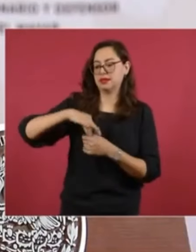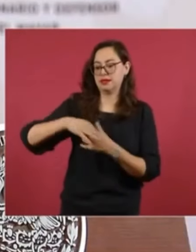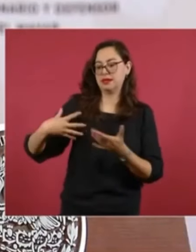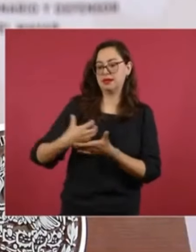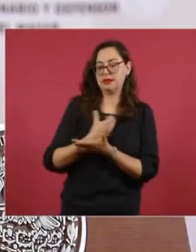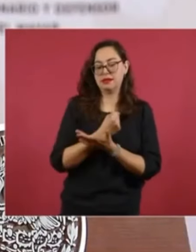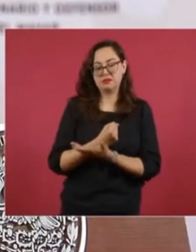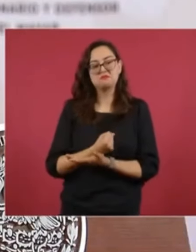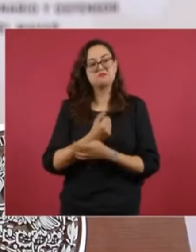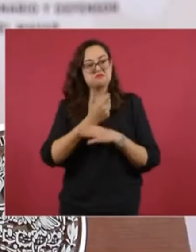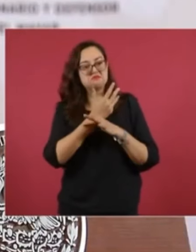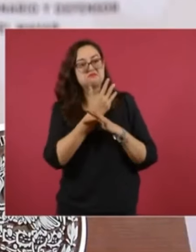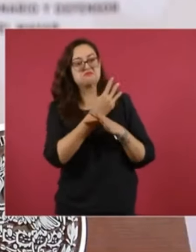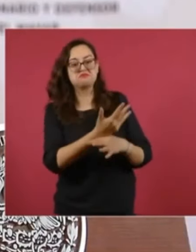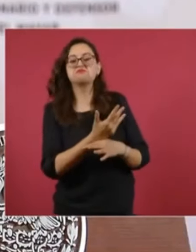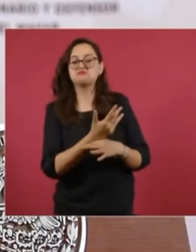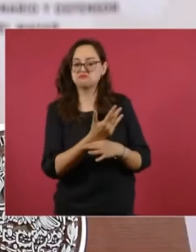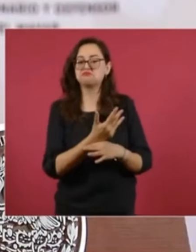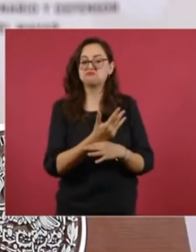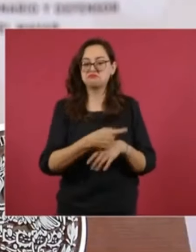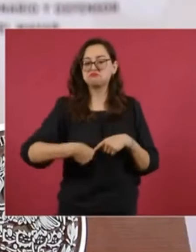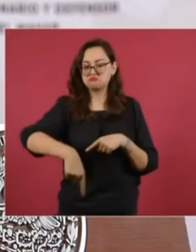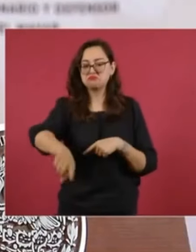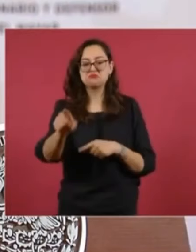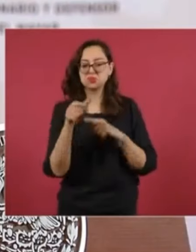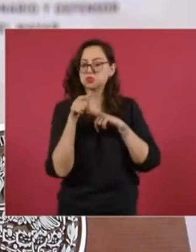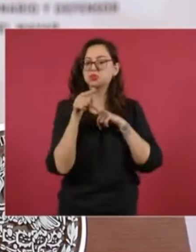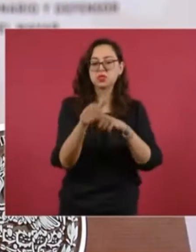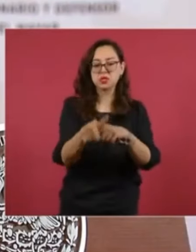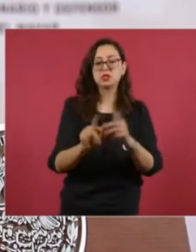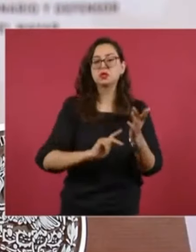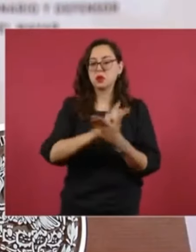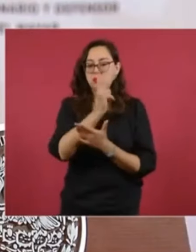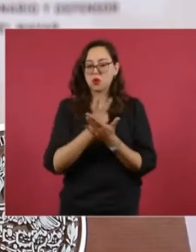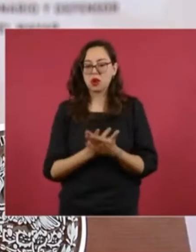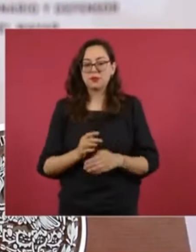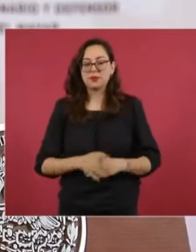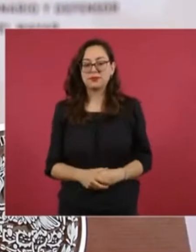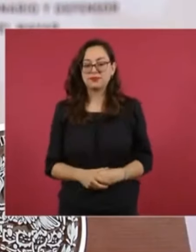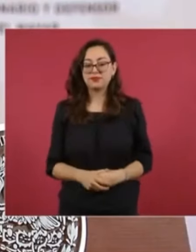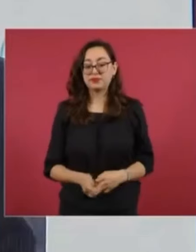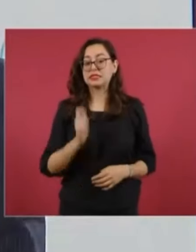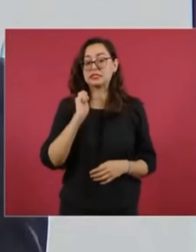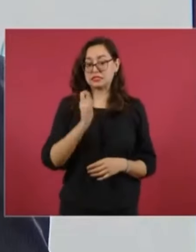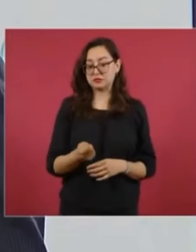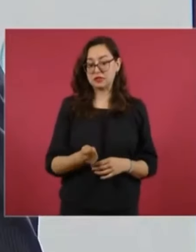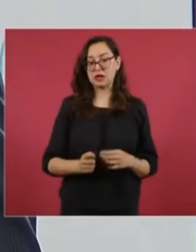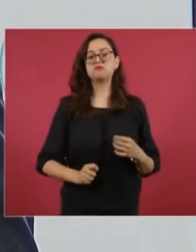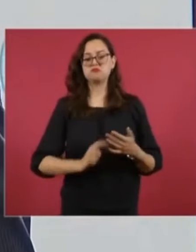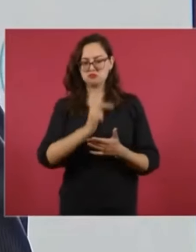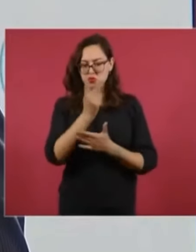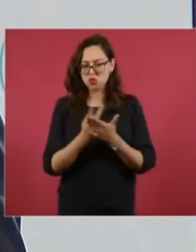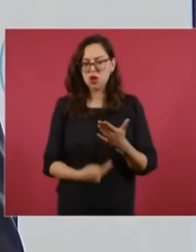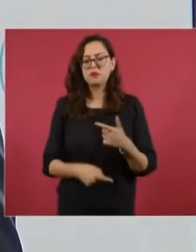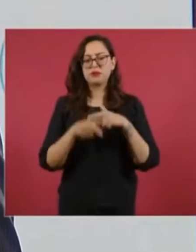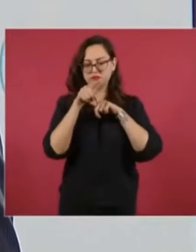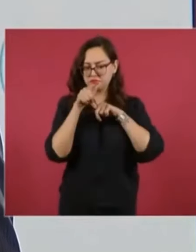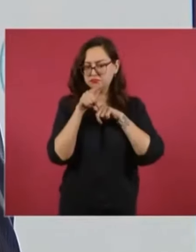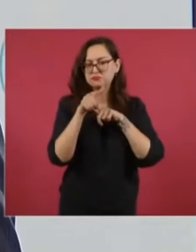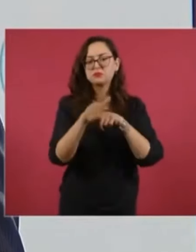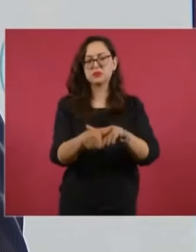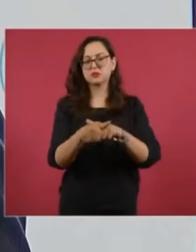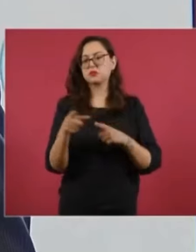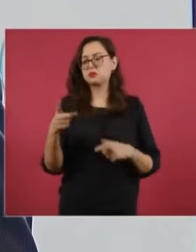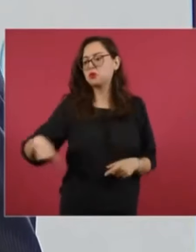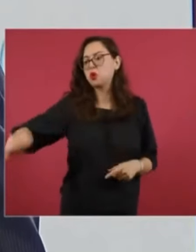programa Va a mantenerse durante su gobierno en suma podemos decir que el programa se mantiene que las y los jóvenes se